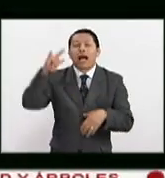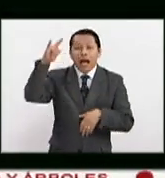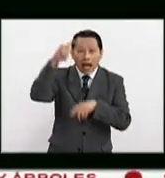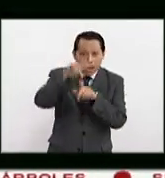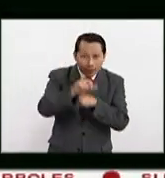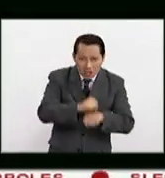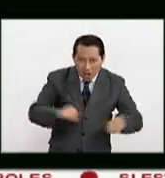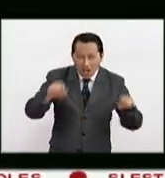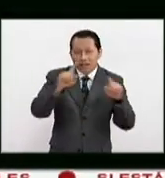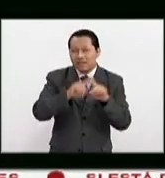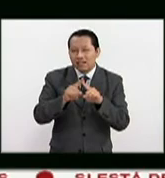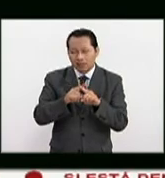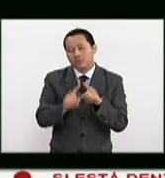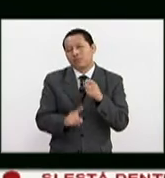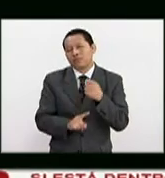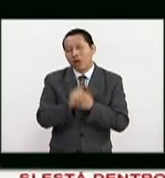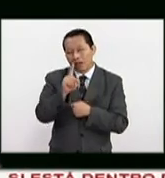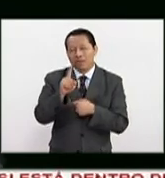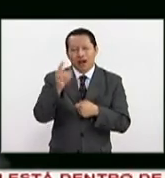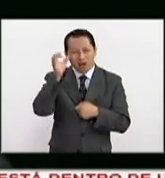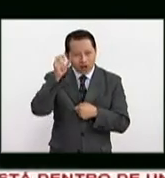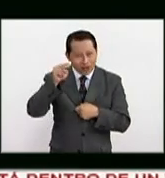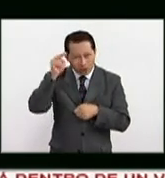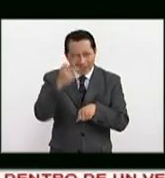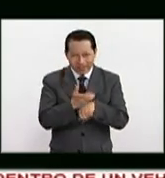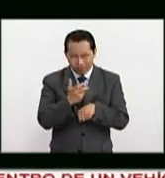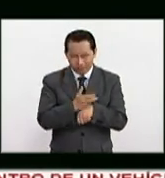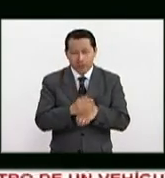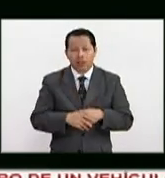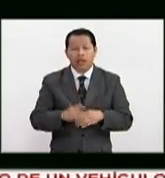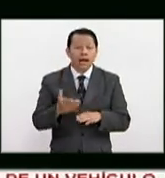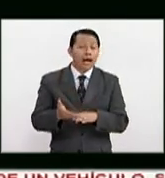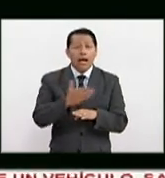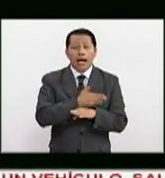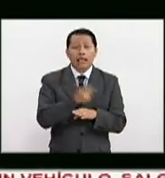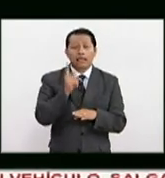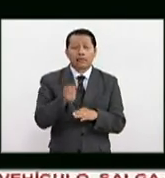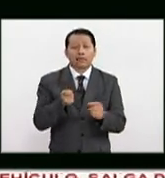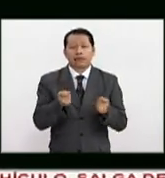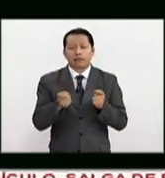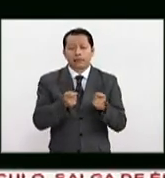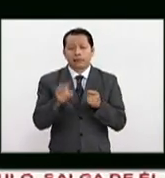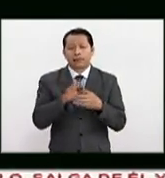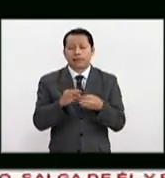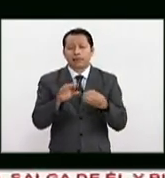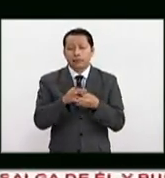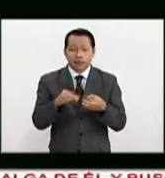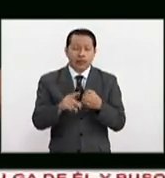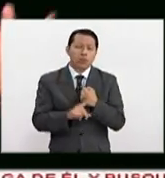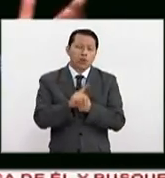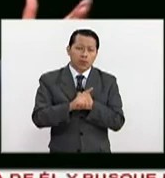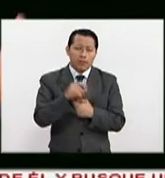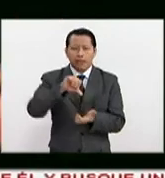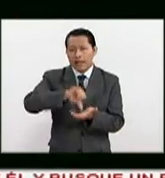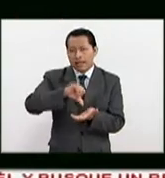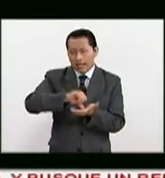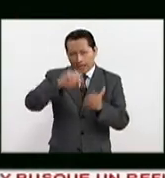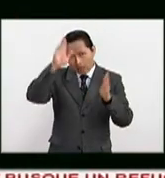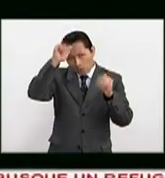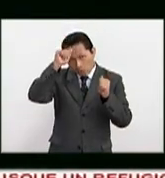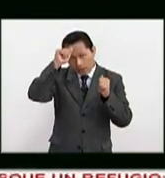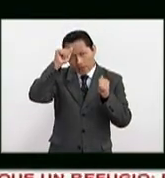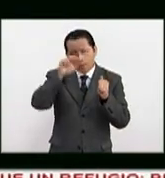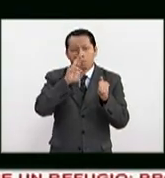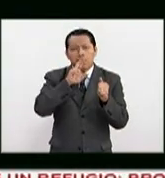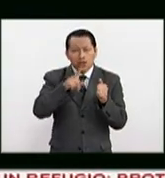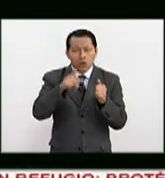que hay con Corea del Norte y Estados Unidos. Recordó que durante su mandato el riesgo venía de Irán y formalizó un acuerdo nuclear que impidió a ese